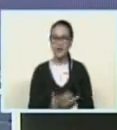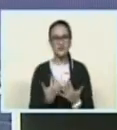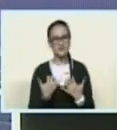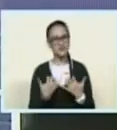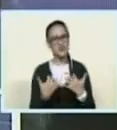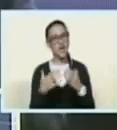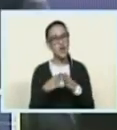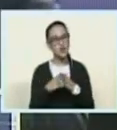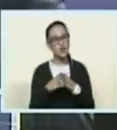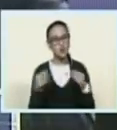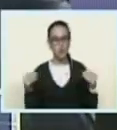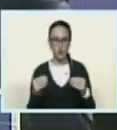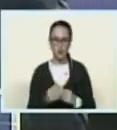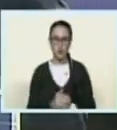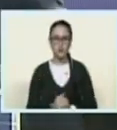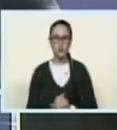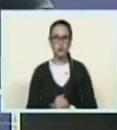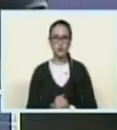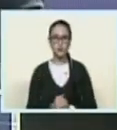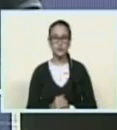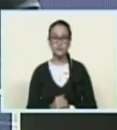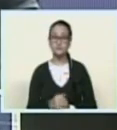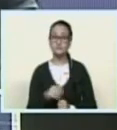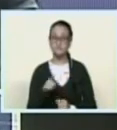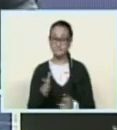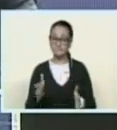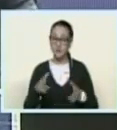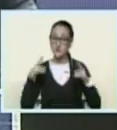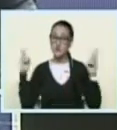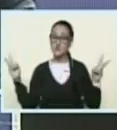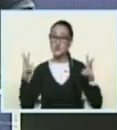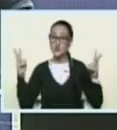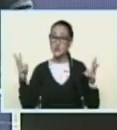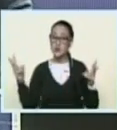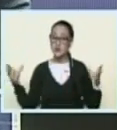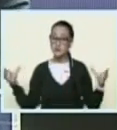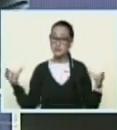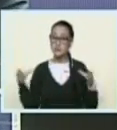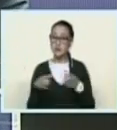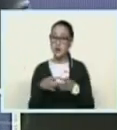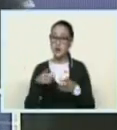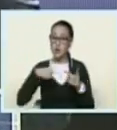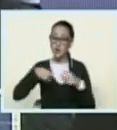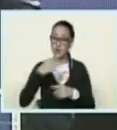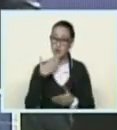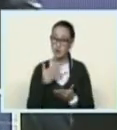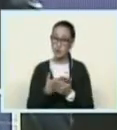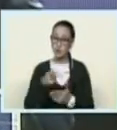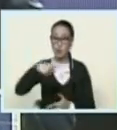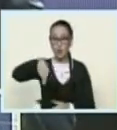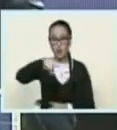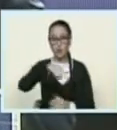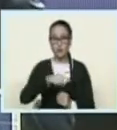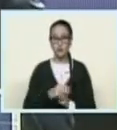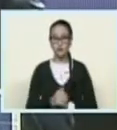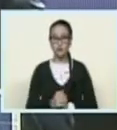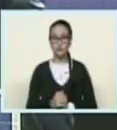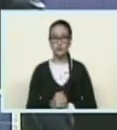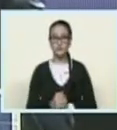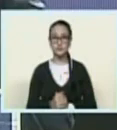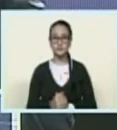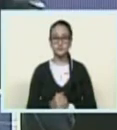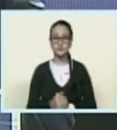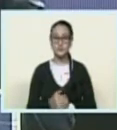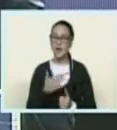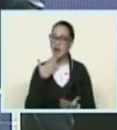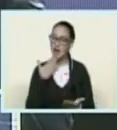a todas y a todos por esta victoria que hemos construido colectivamente. Quiero agradecer a cada